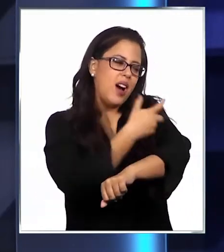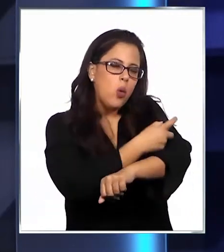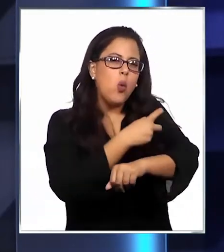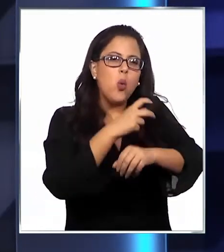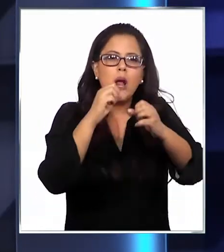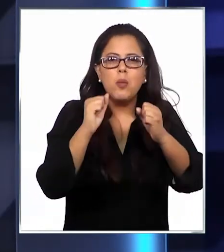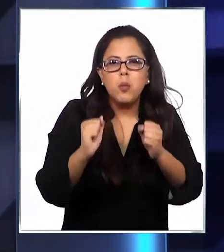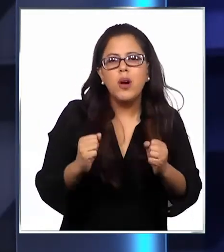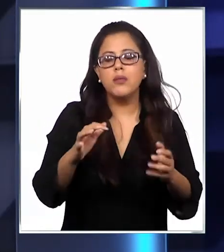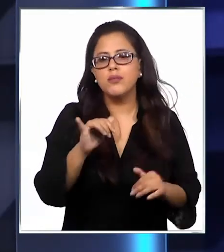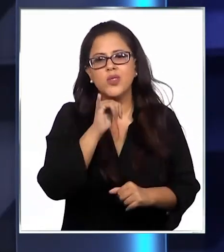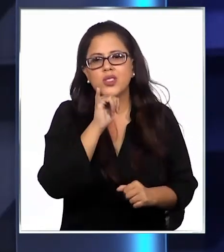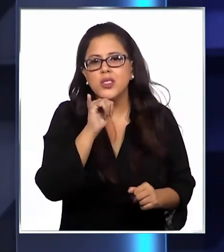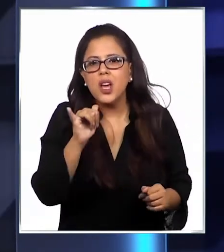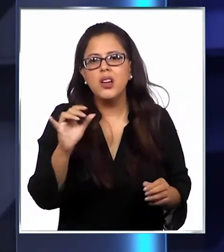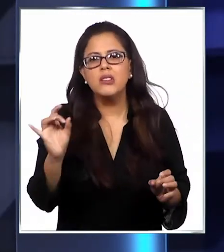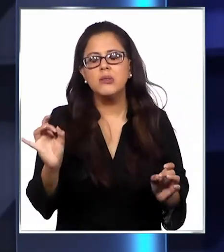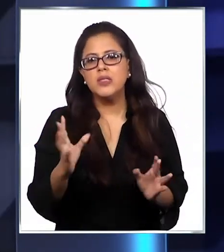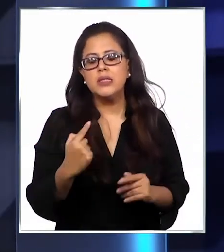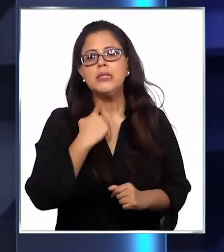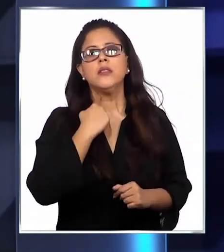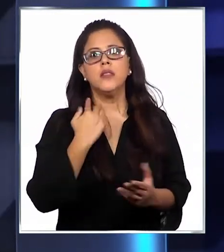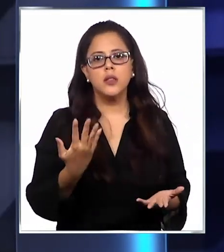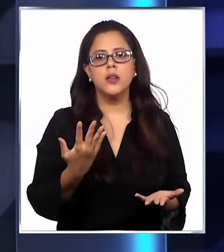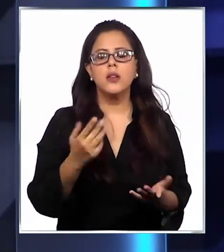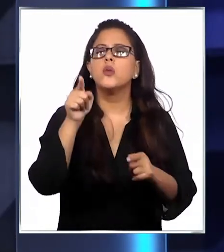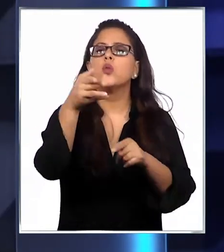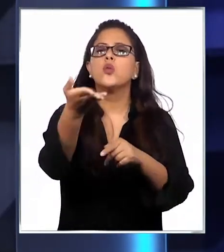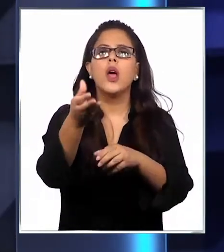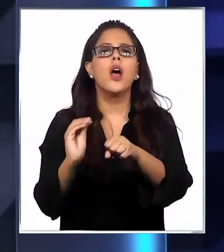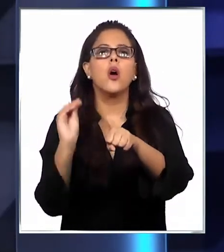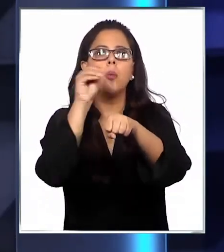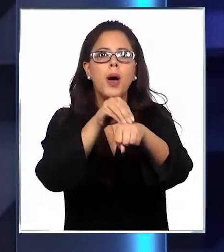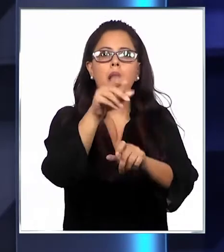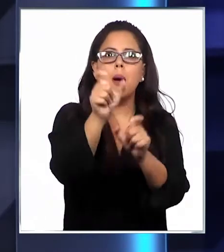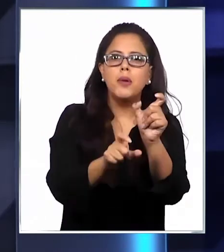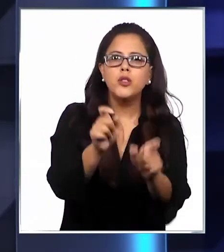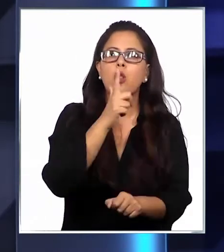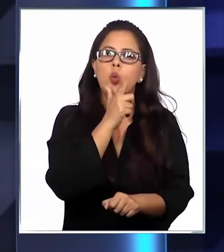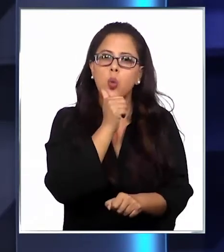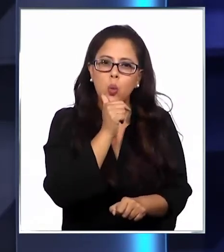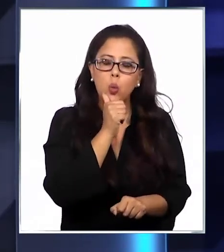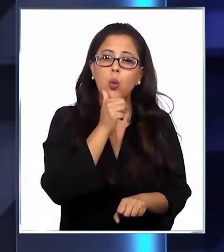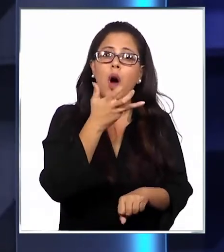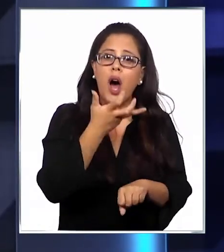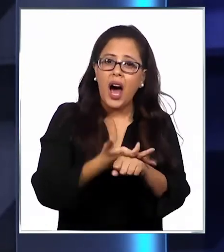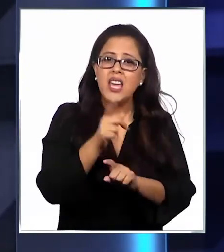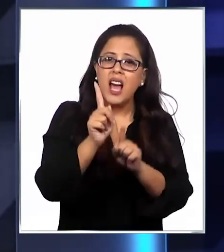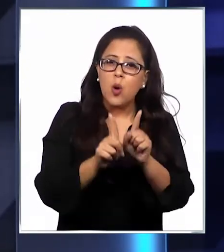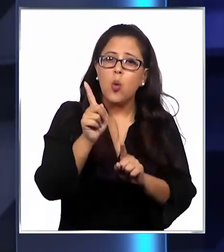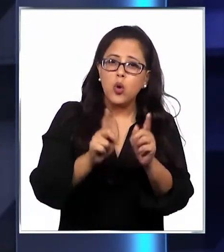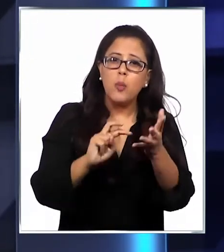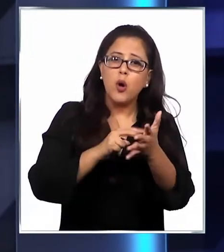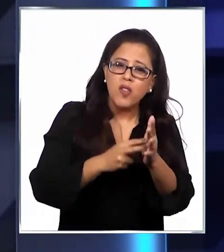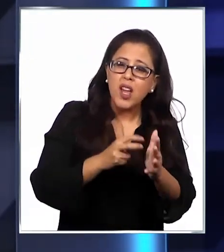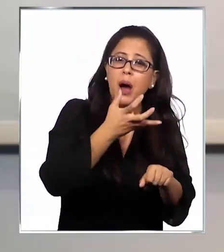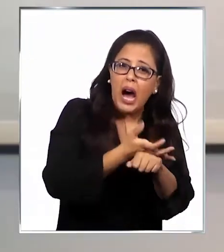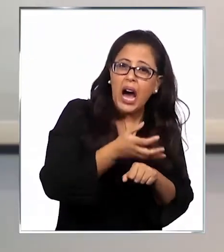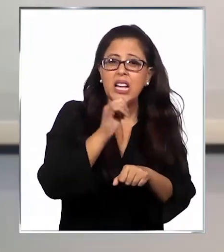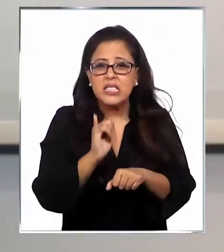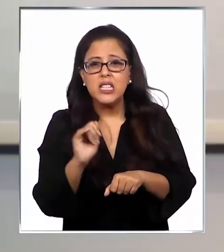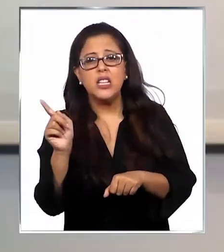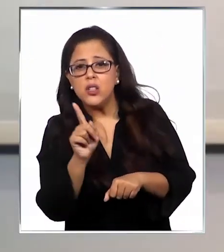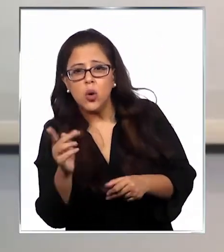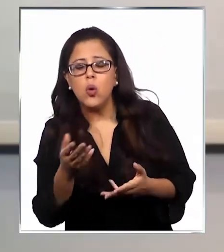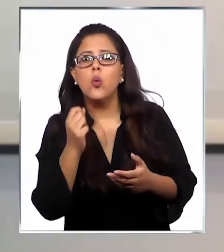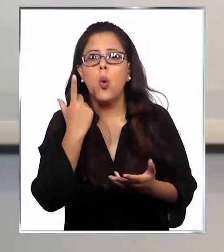vacuna me puede, no sé, provocar tal efecto. ¿Qué le recomendaría a las personas que están dudando? ¿Hay algunas contraindicaciones? ¿No las hay? El